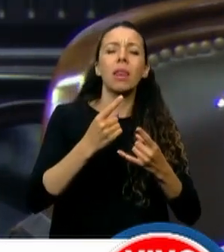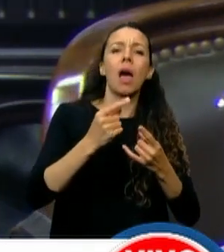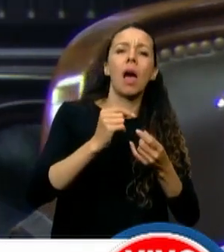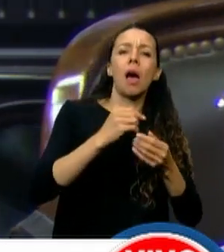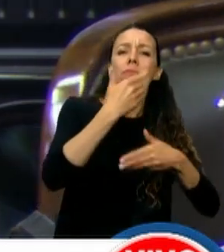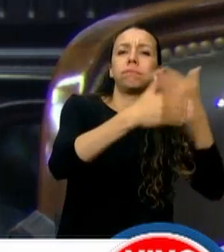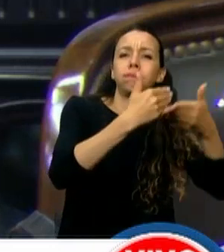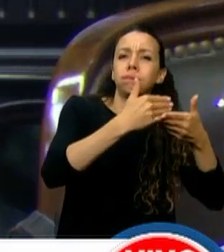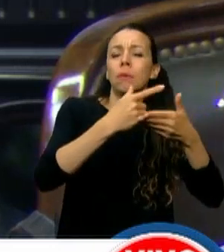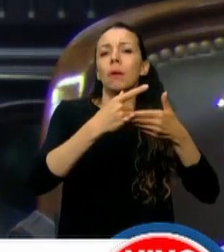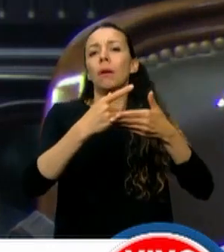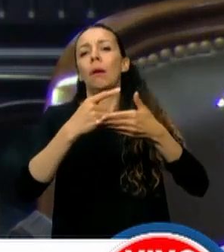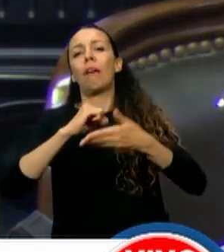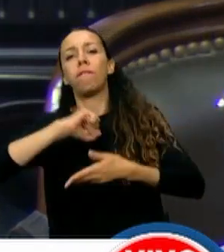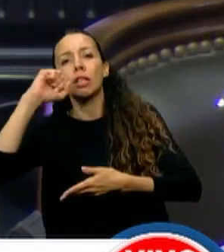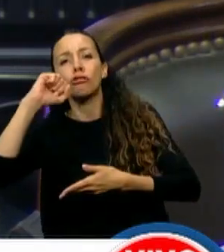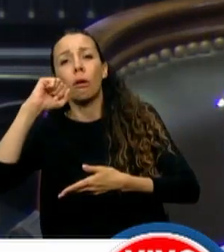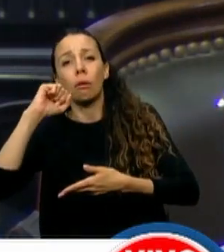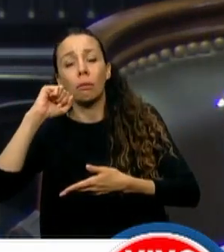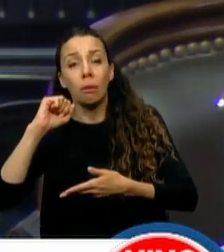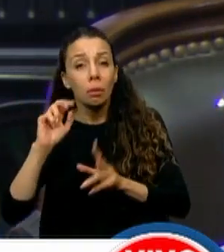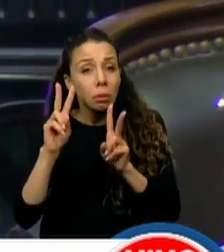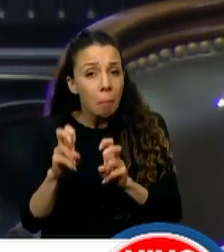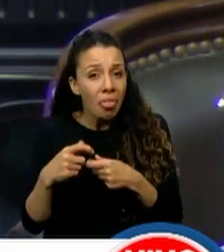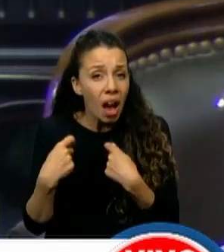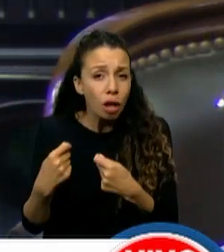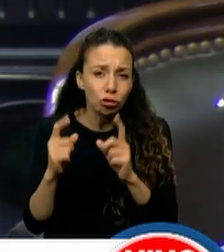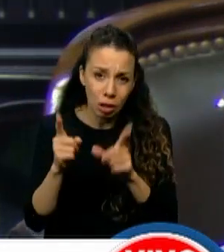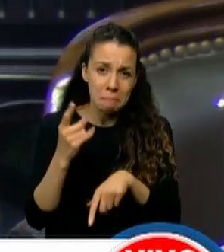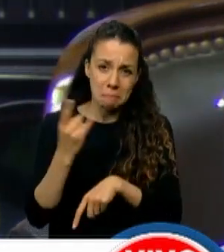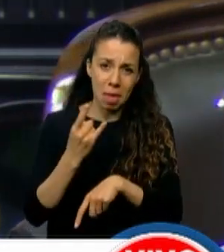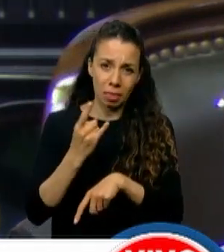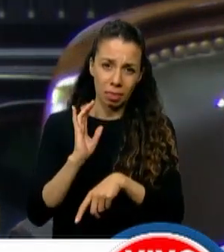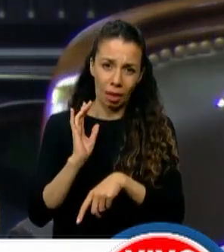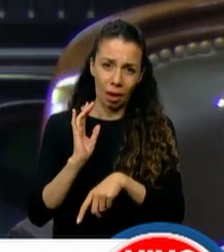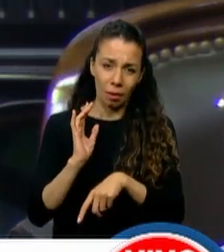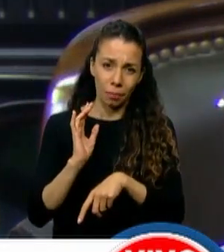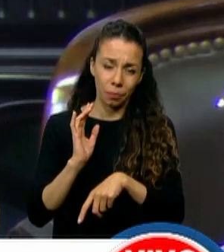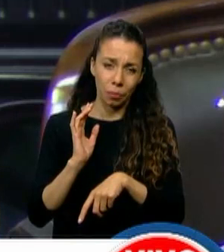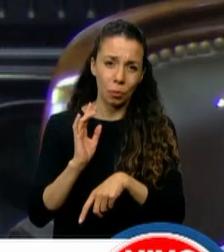gastos. Porque cuando dice que aumentan,